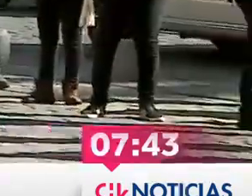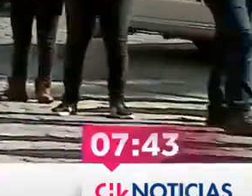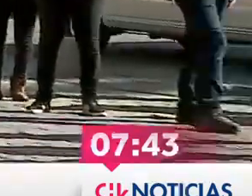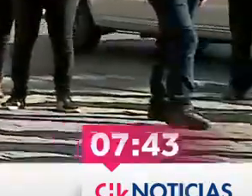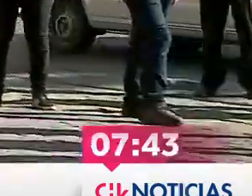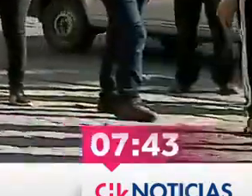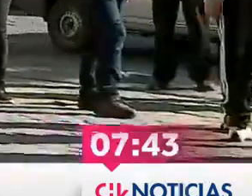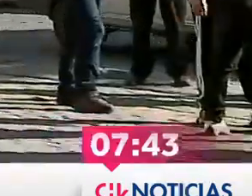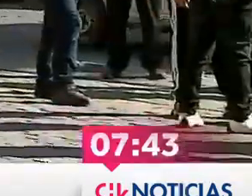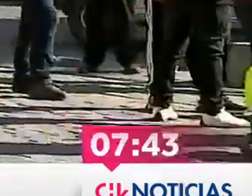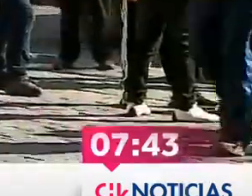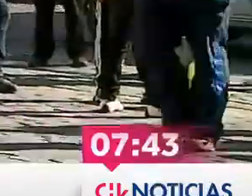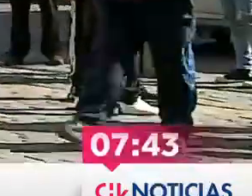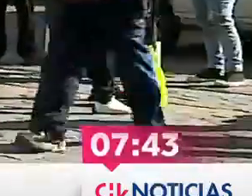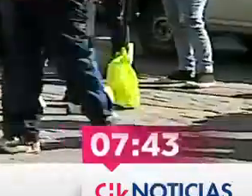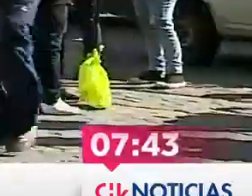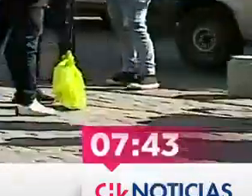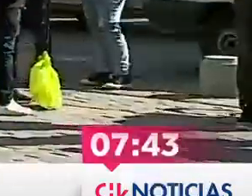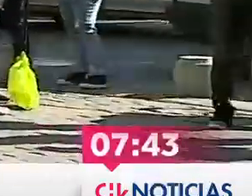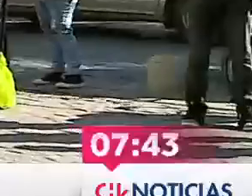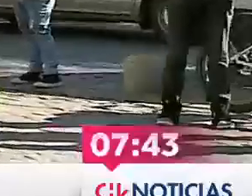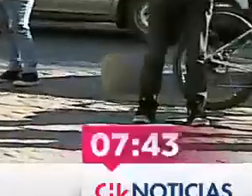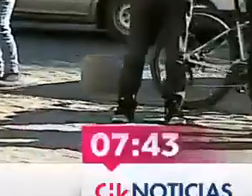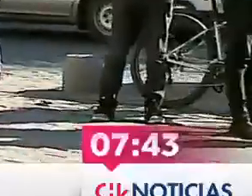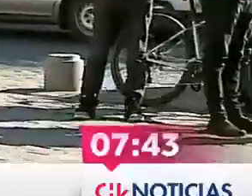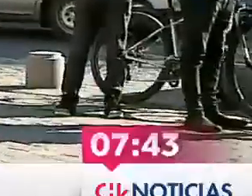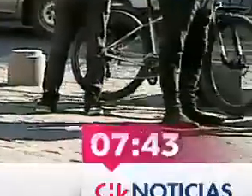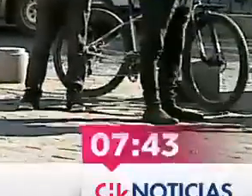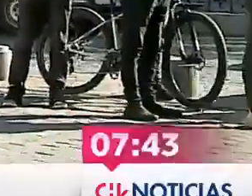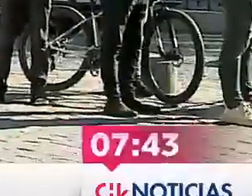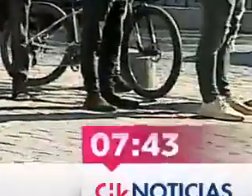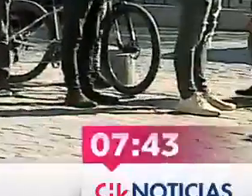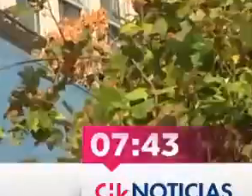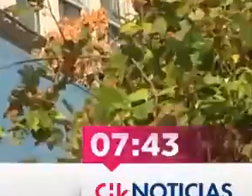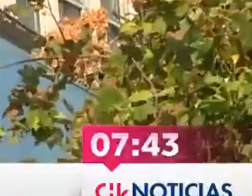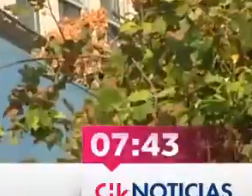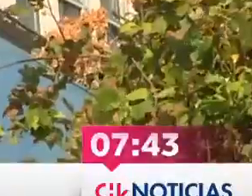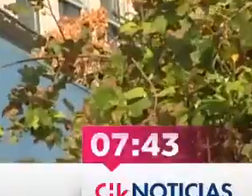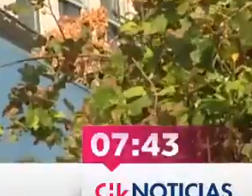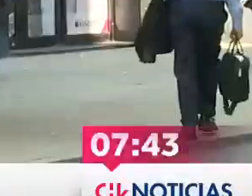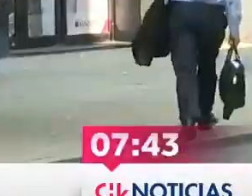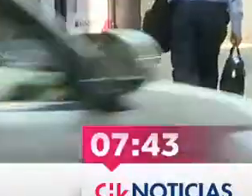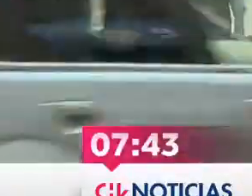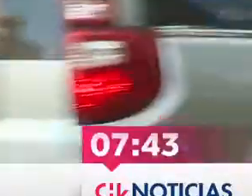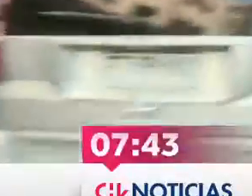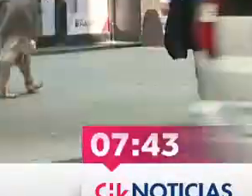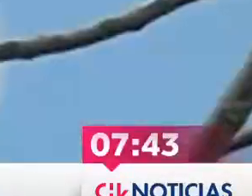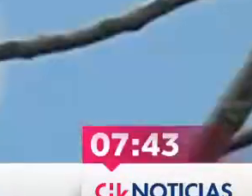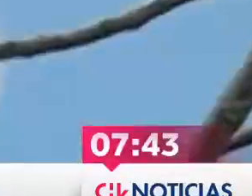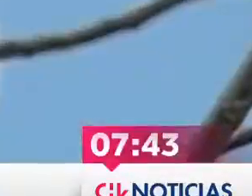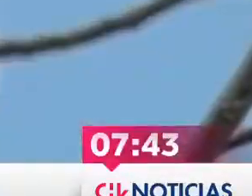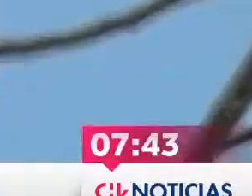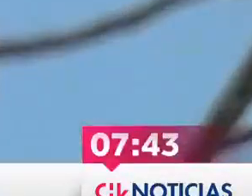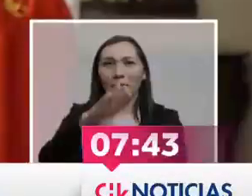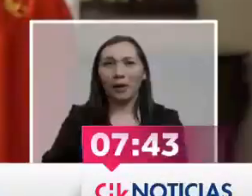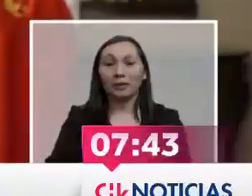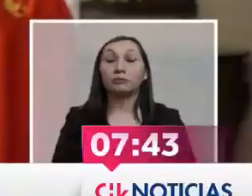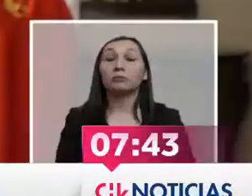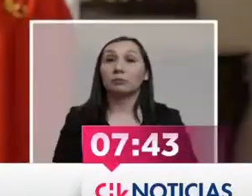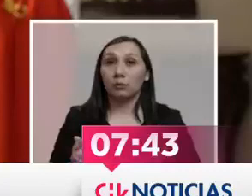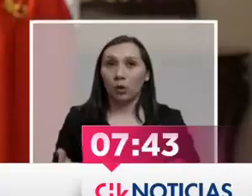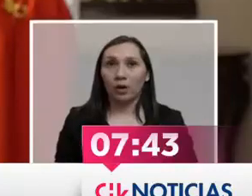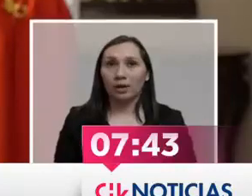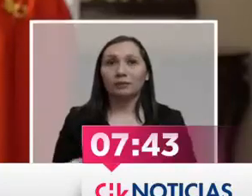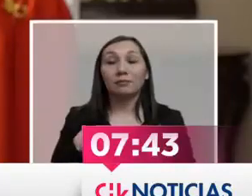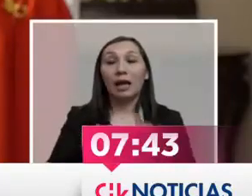posibilidad entonces de que se cree un fondo de seguro social con este ítem. Vamos a escuchar lo que dijo. Es por eso